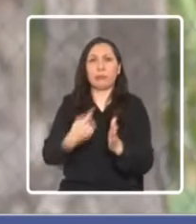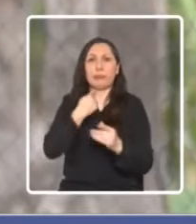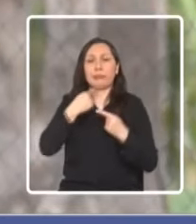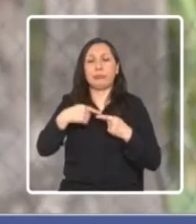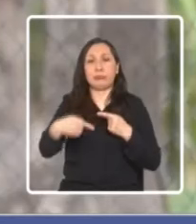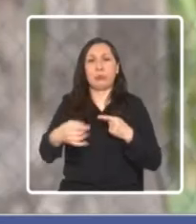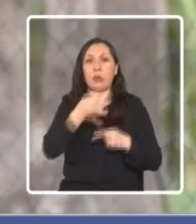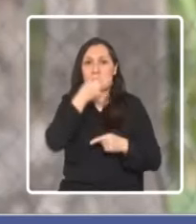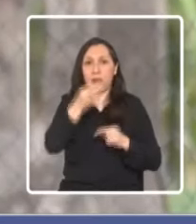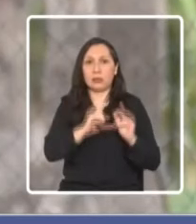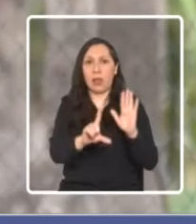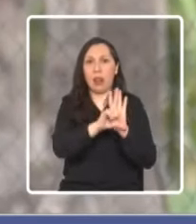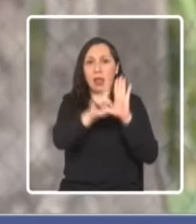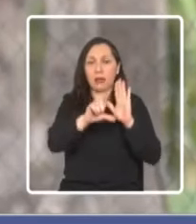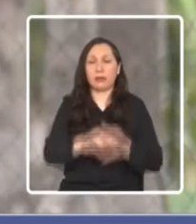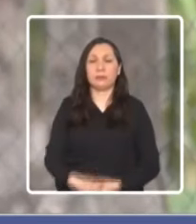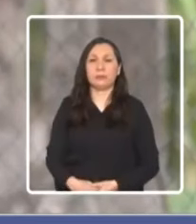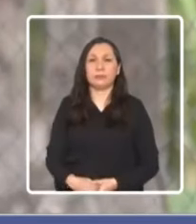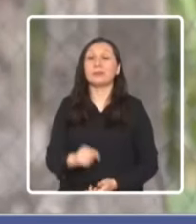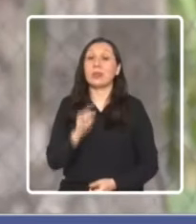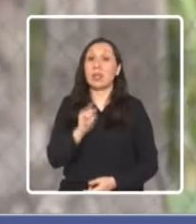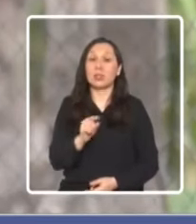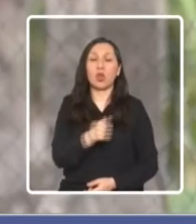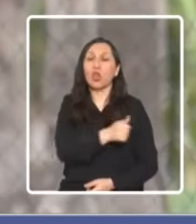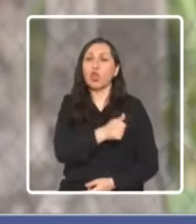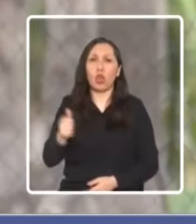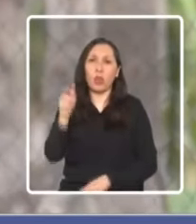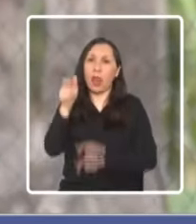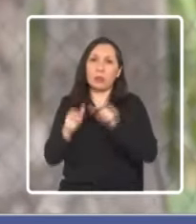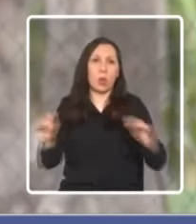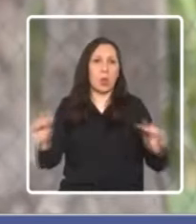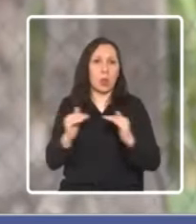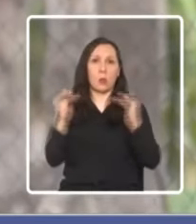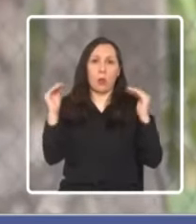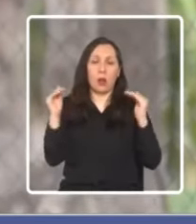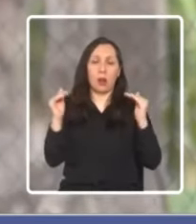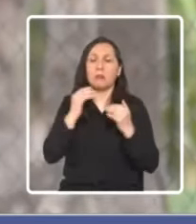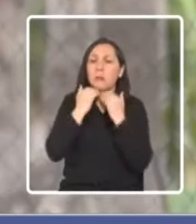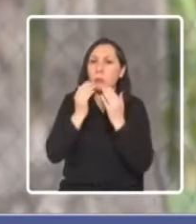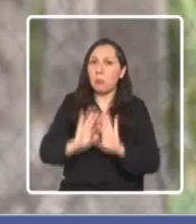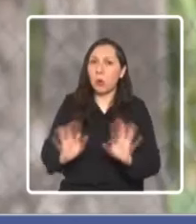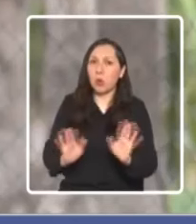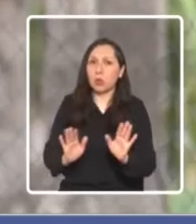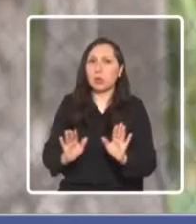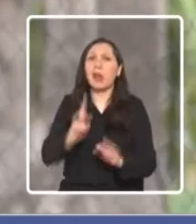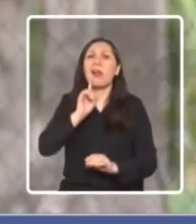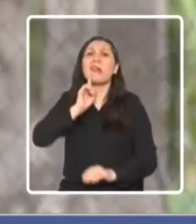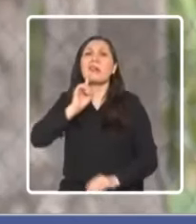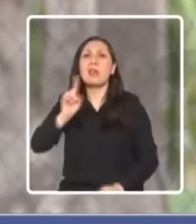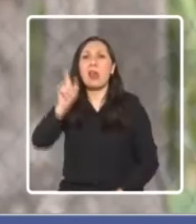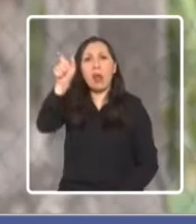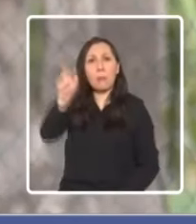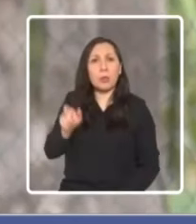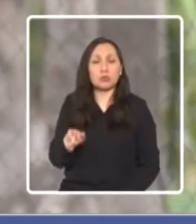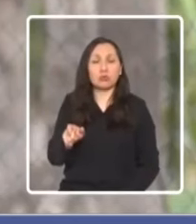consecuencias previstas en la ley. Y eso corre para todas las personas, sin importar quiénes